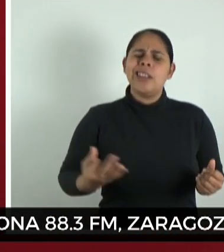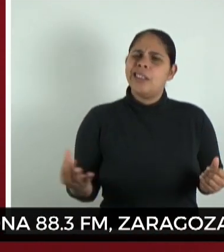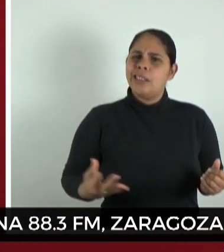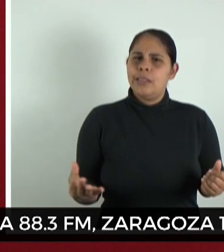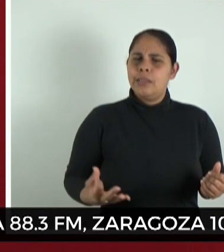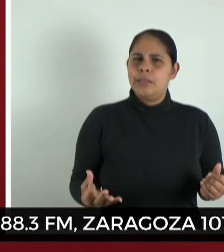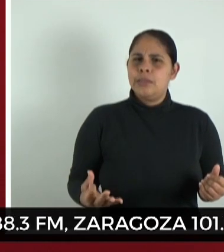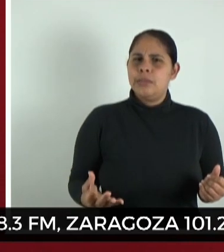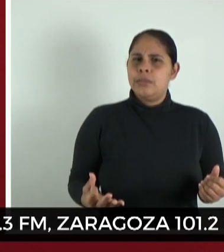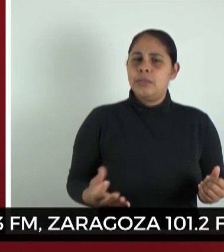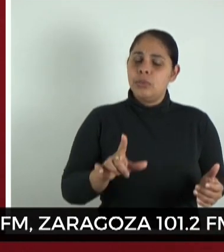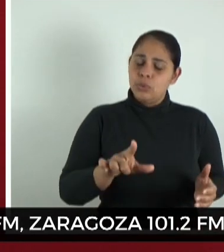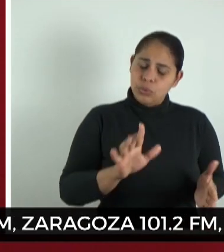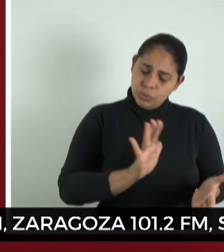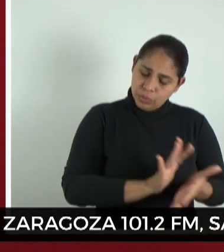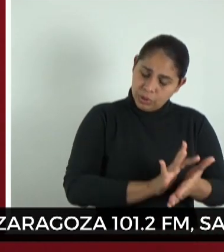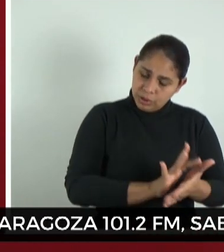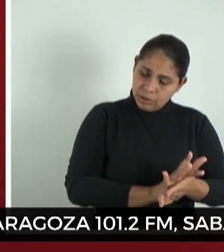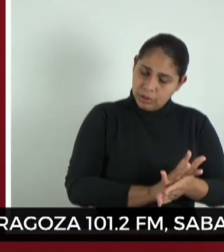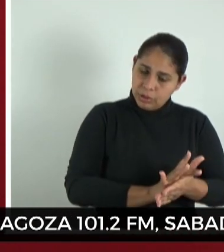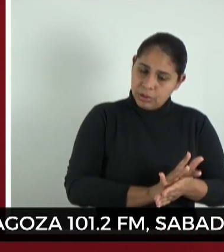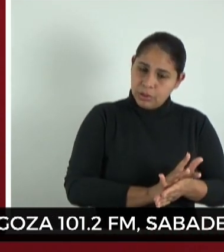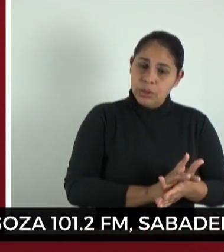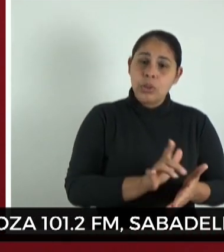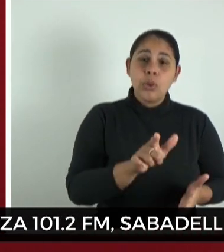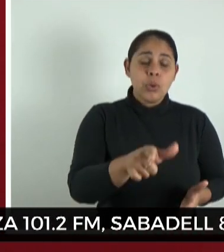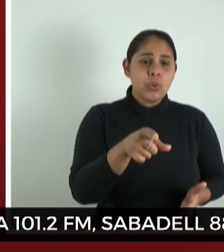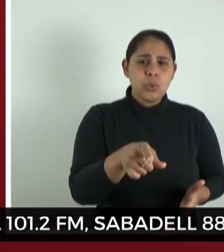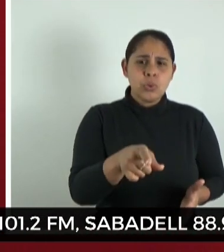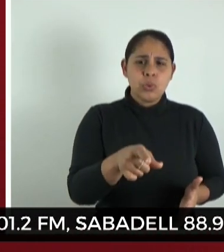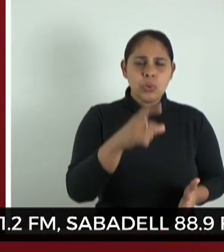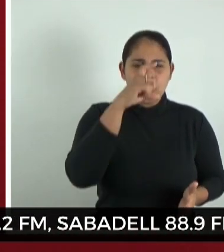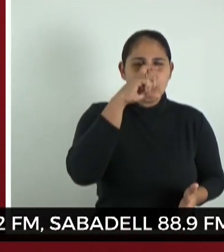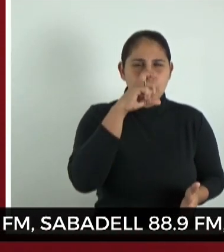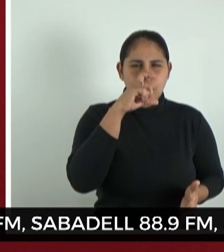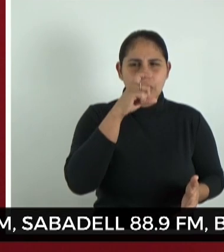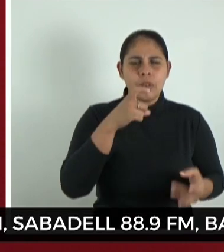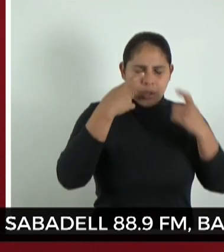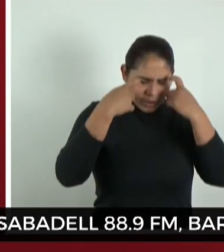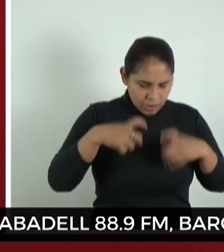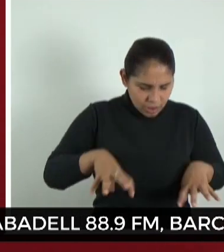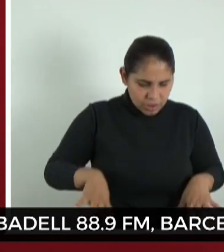Acuérdate que la zarza, cuando Moisés se acercó,